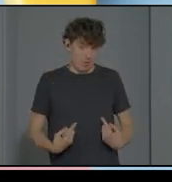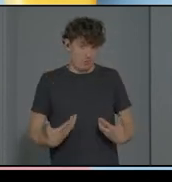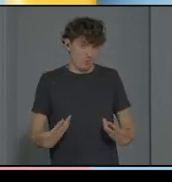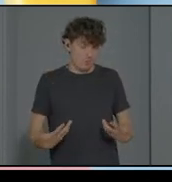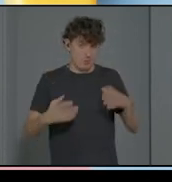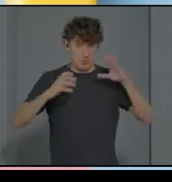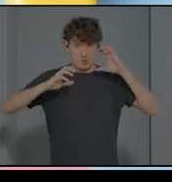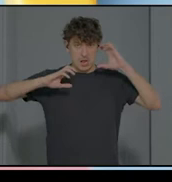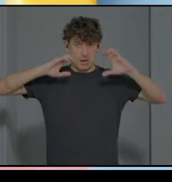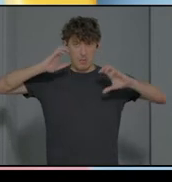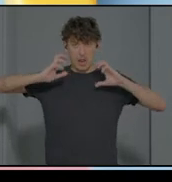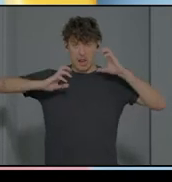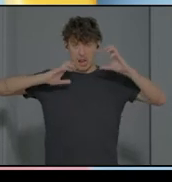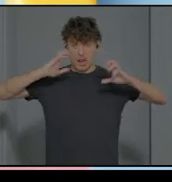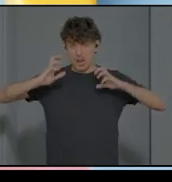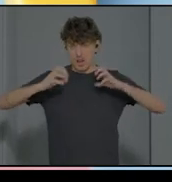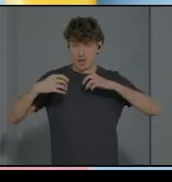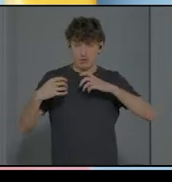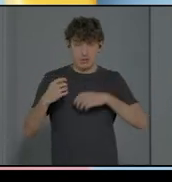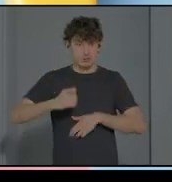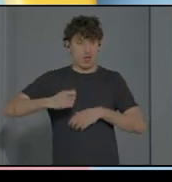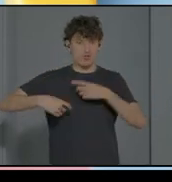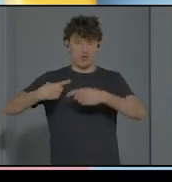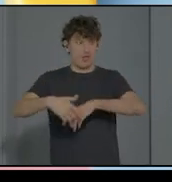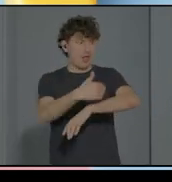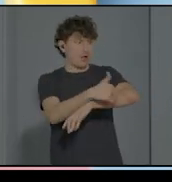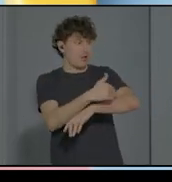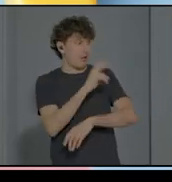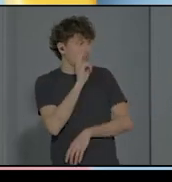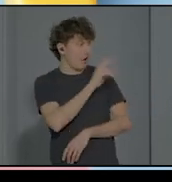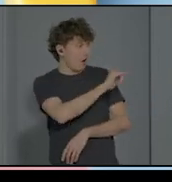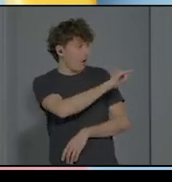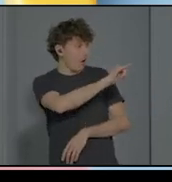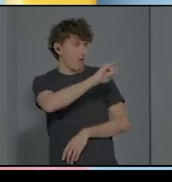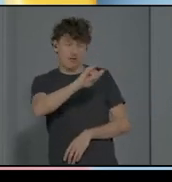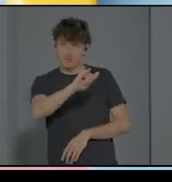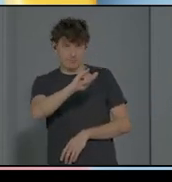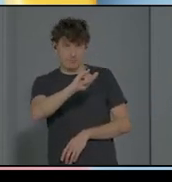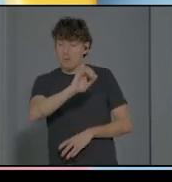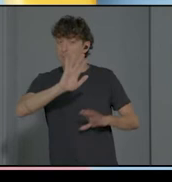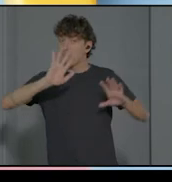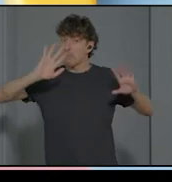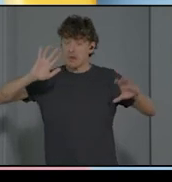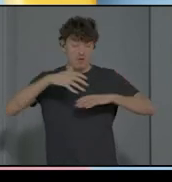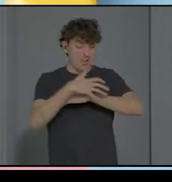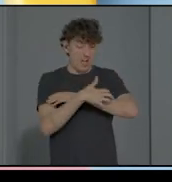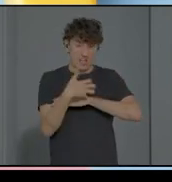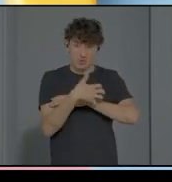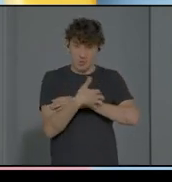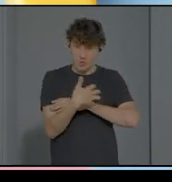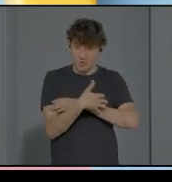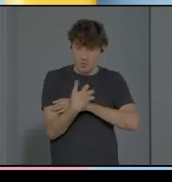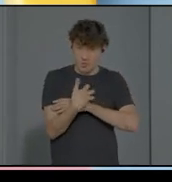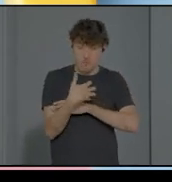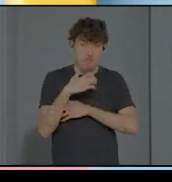todos los días por la calle, pero si veis unos gatitos, la madre de los cachorros hace lo mismo con una postura